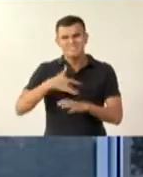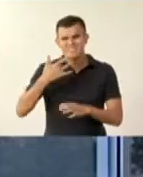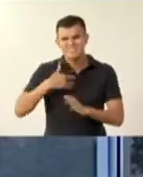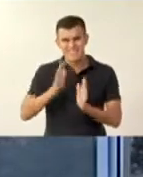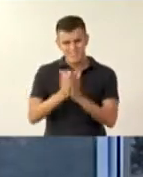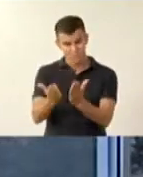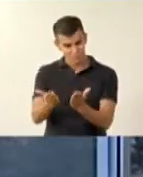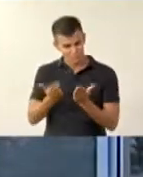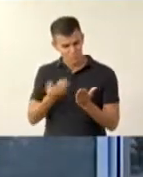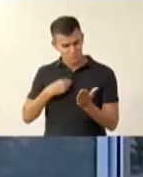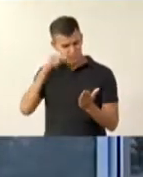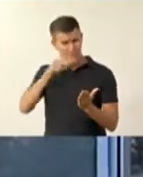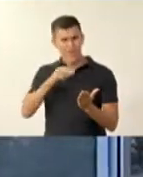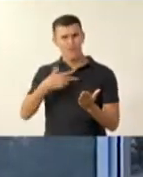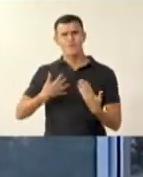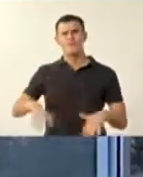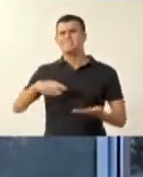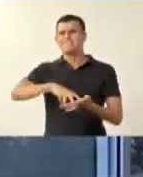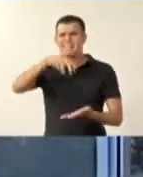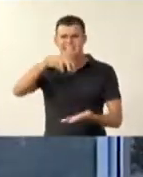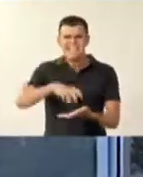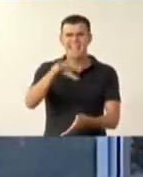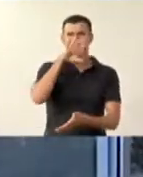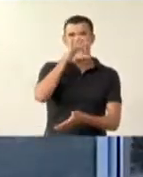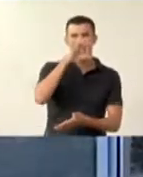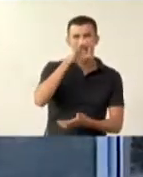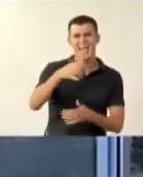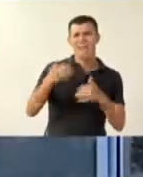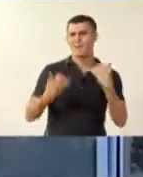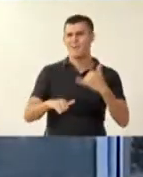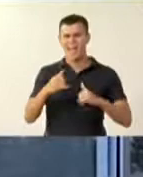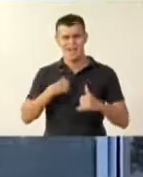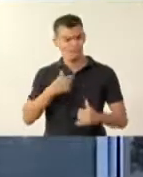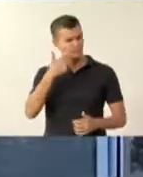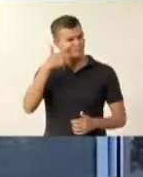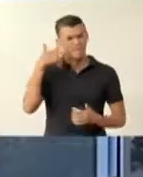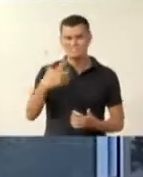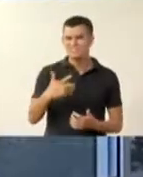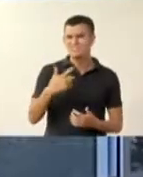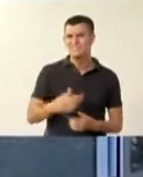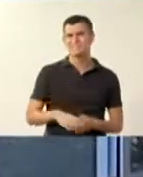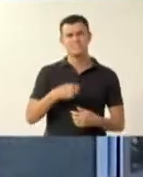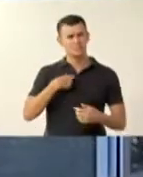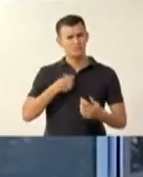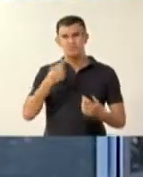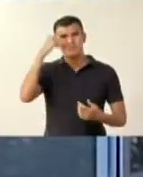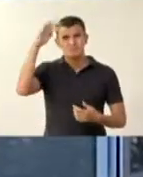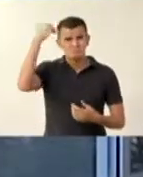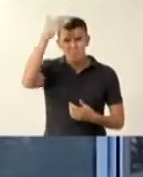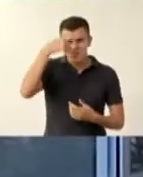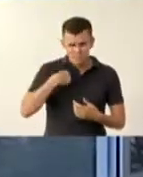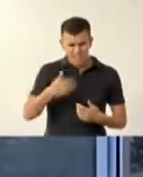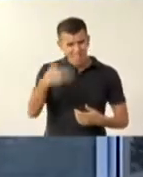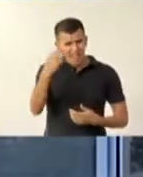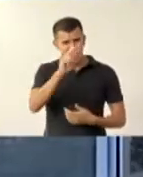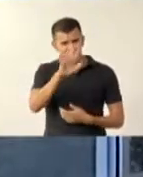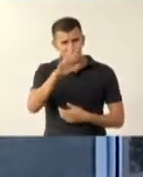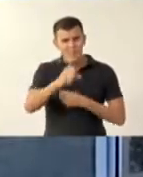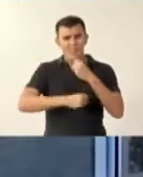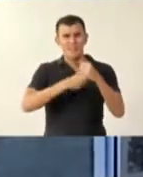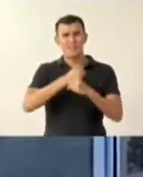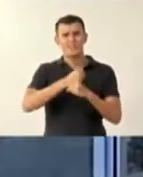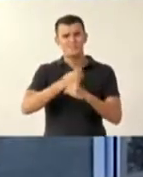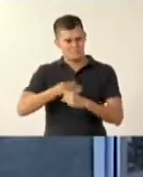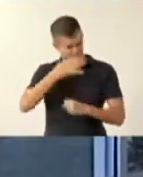¿Qué sentí cuando me lo entregaron? Mucha emoción. Salté, grité, bailé, fue impresionante. Yo no pensaba que con